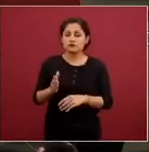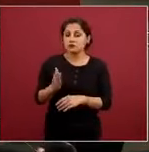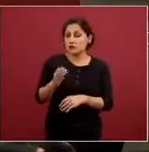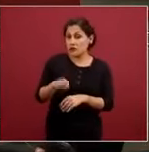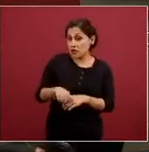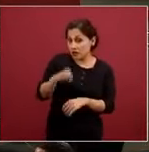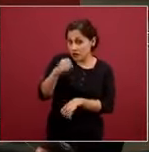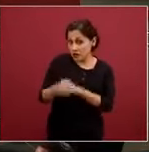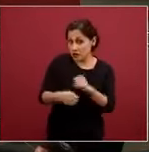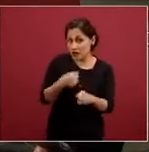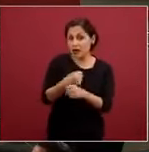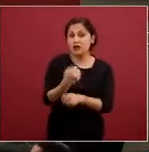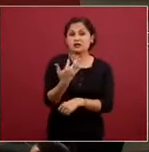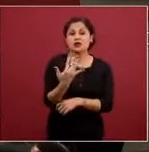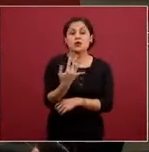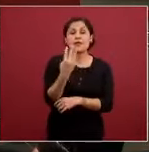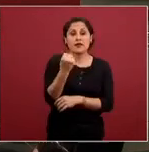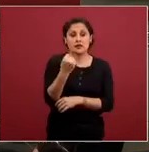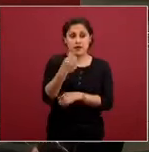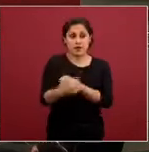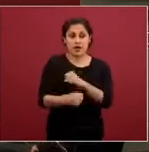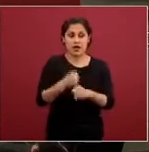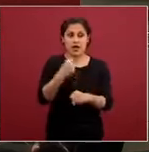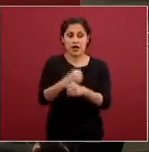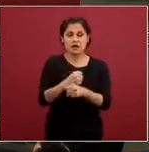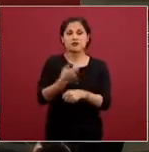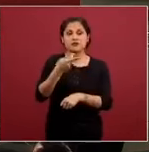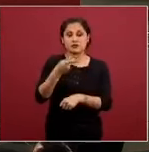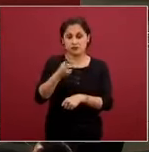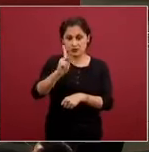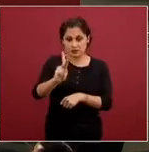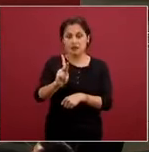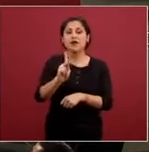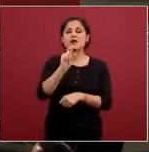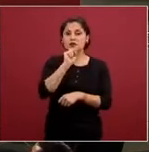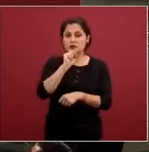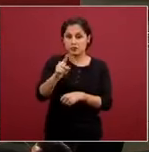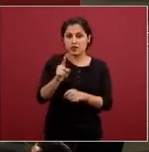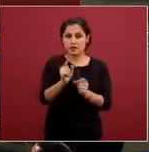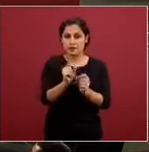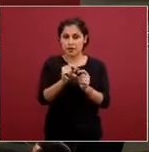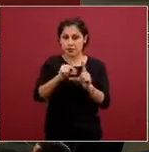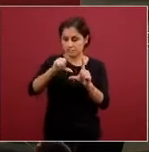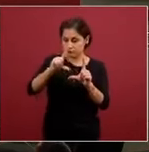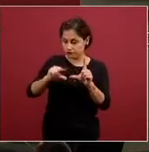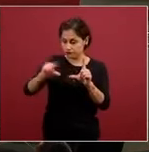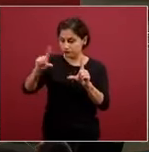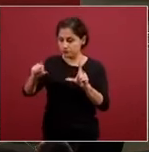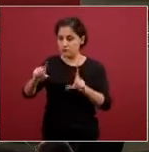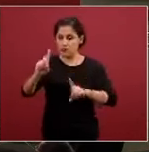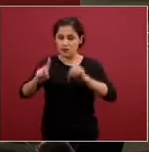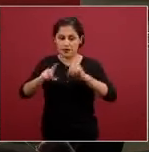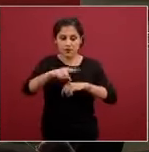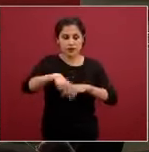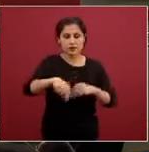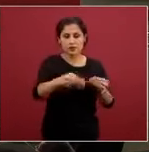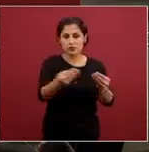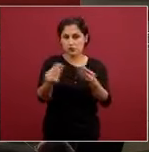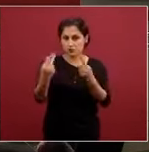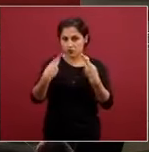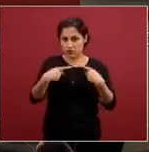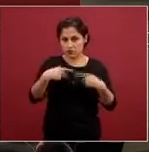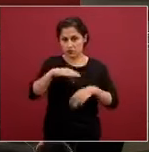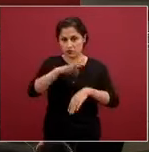59 años, ¿sí?, aunque ha habido un rango bastante amplio en función de las defunciones que han ocurrido. La siguiente, por favor.